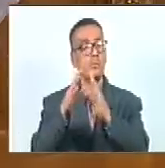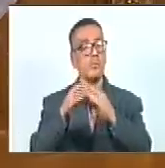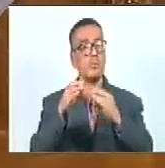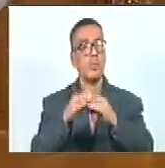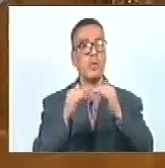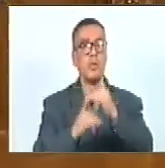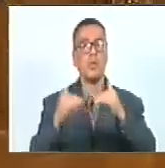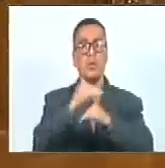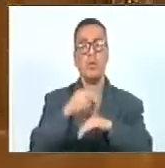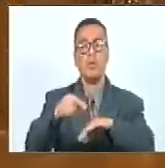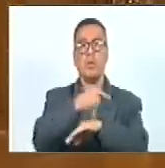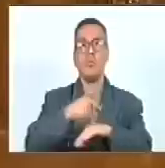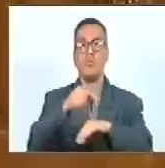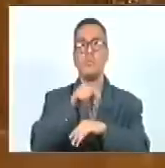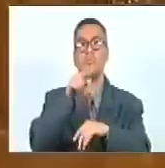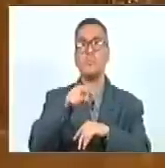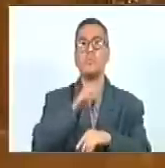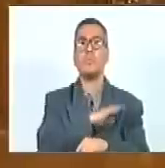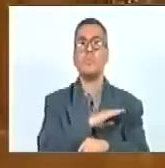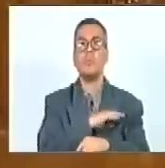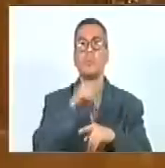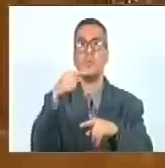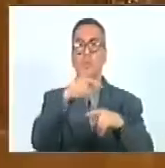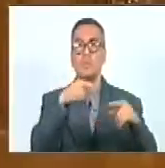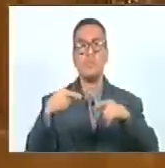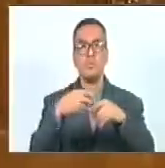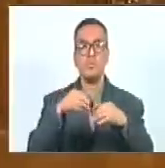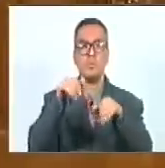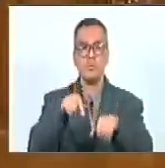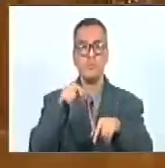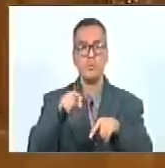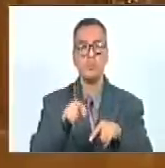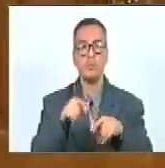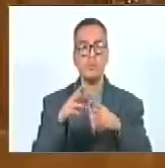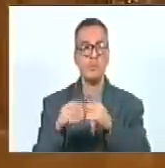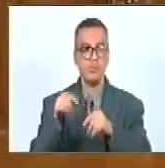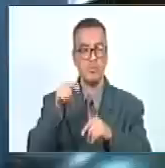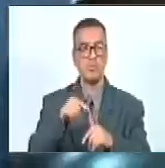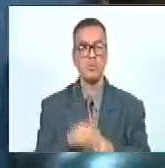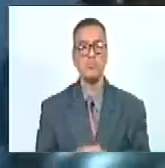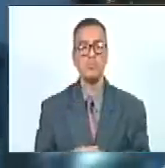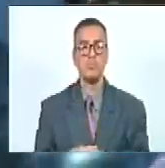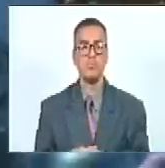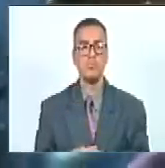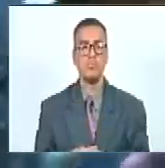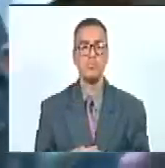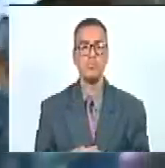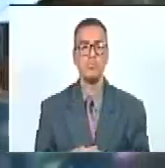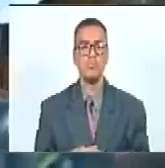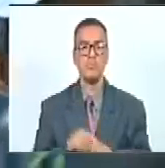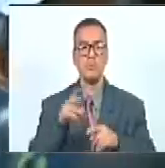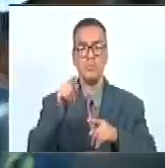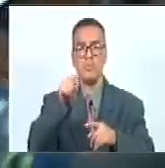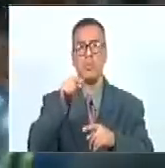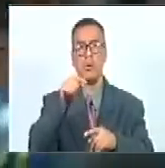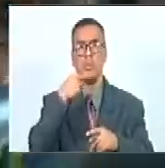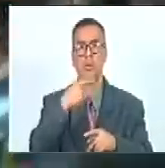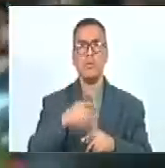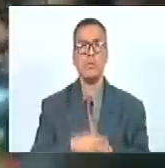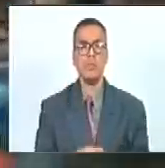Estado. Esas manifestaciones que se han anunciado aquí es producto de eso. Que por ello